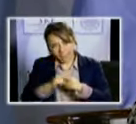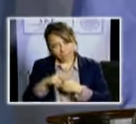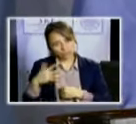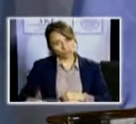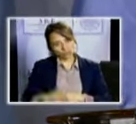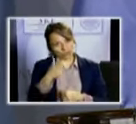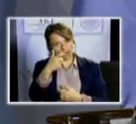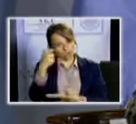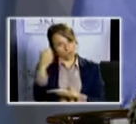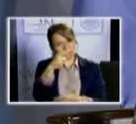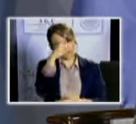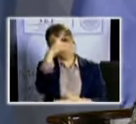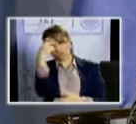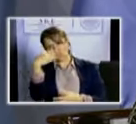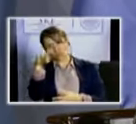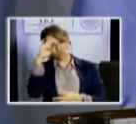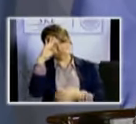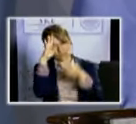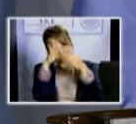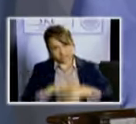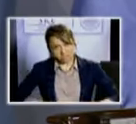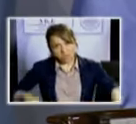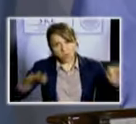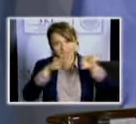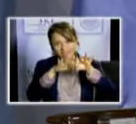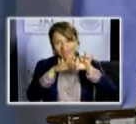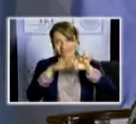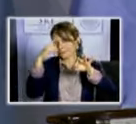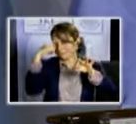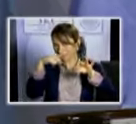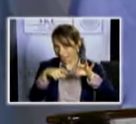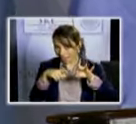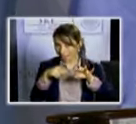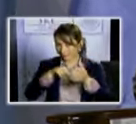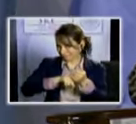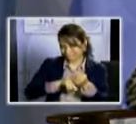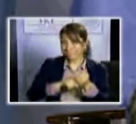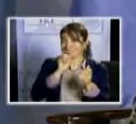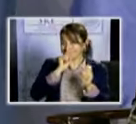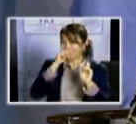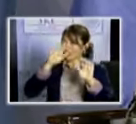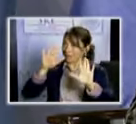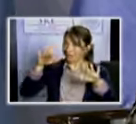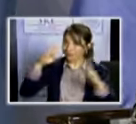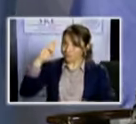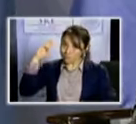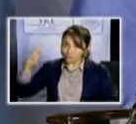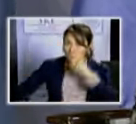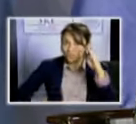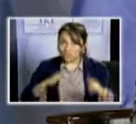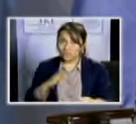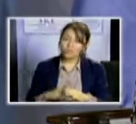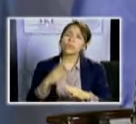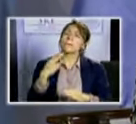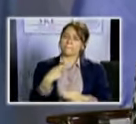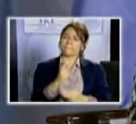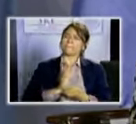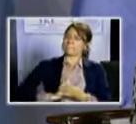términos diplomáticos, una gran presencia a nivel mundial, pero cuando tú analizas la situación de